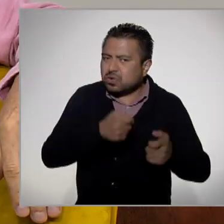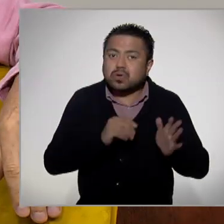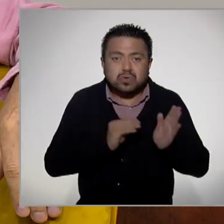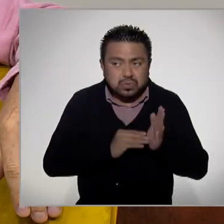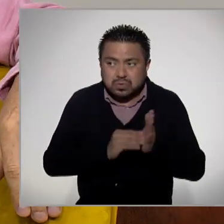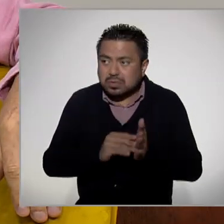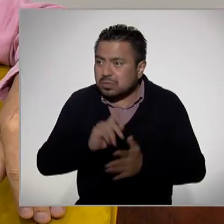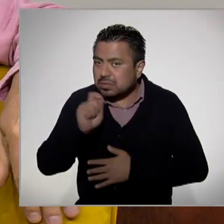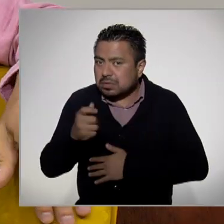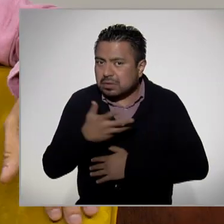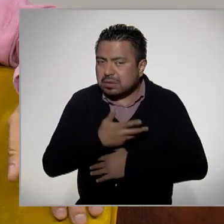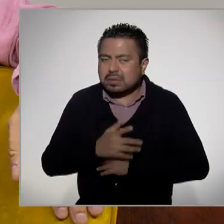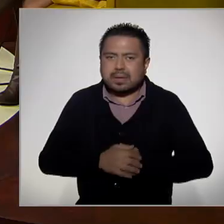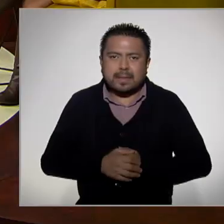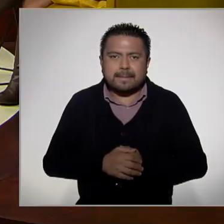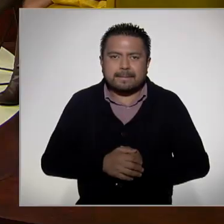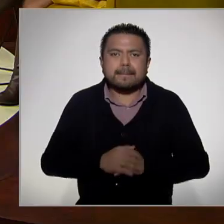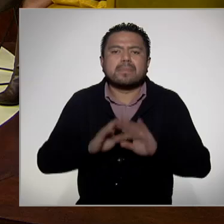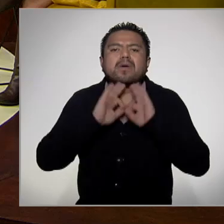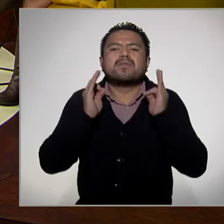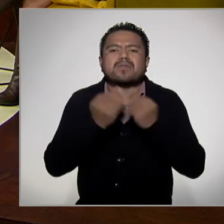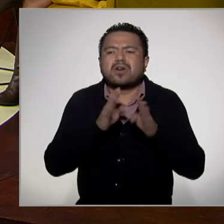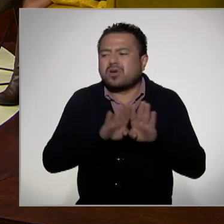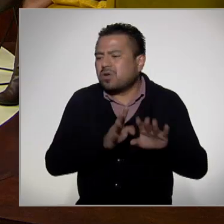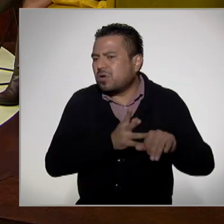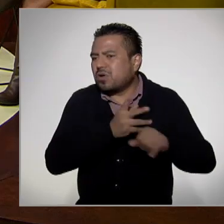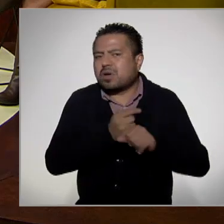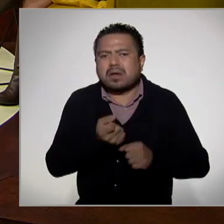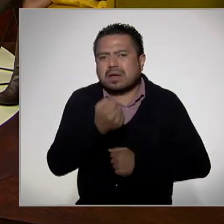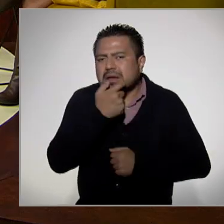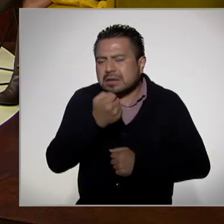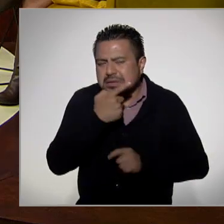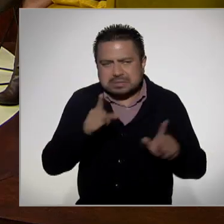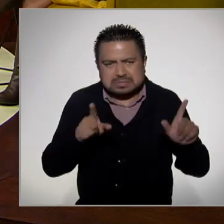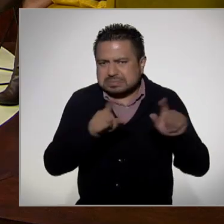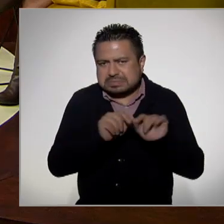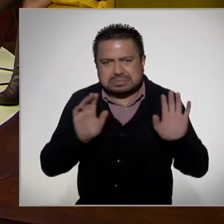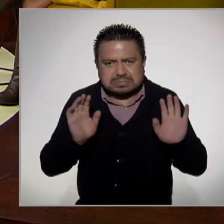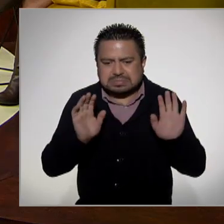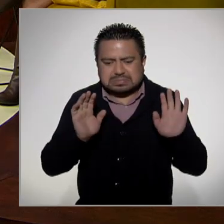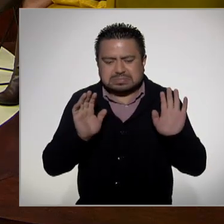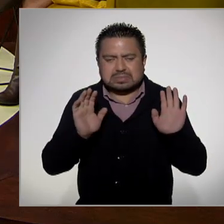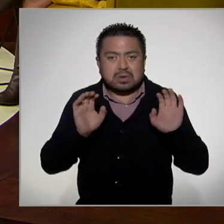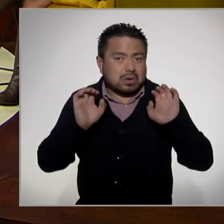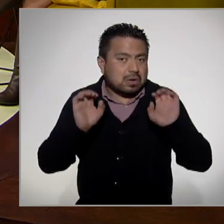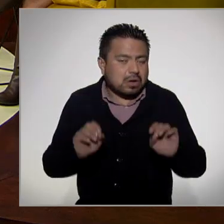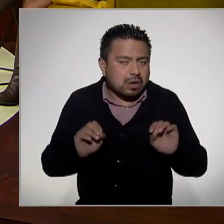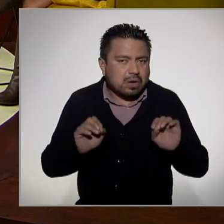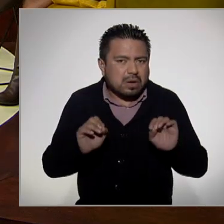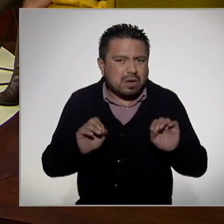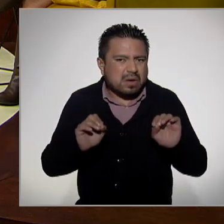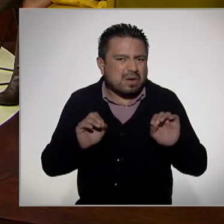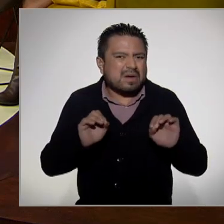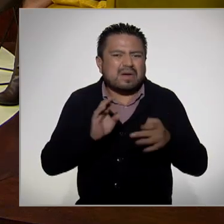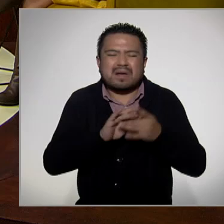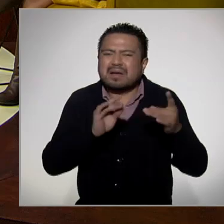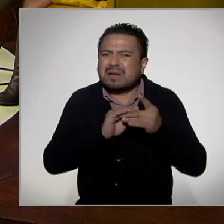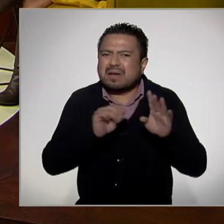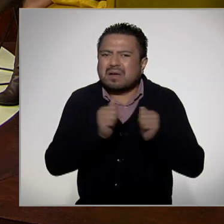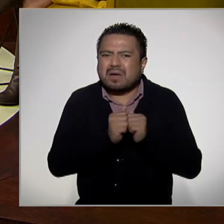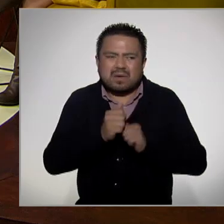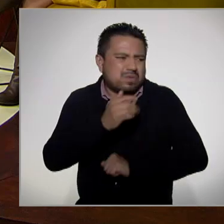esto la forma de suplementar ya restaurar o de manera parenteral llamamos lo que puede ser